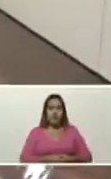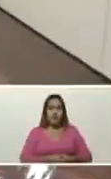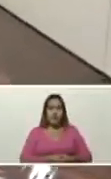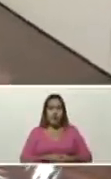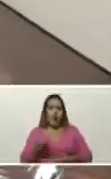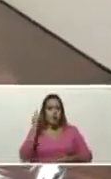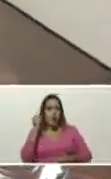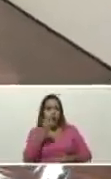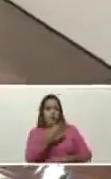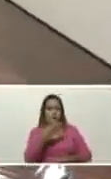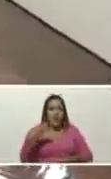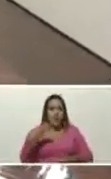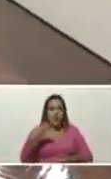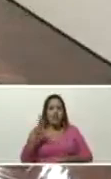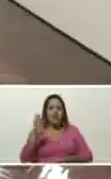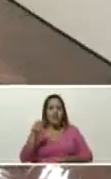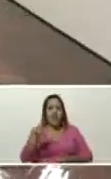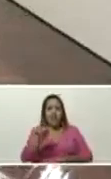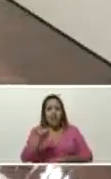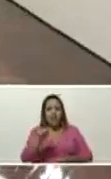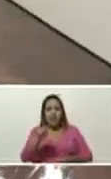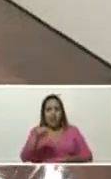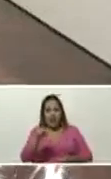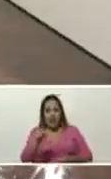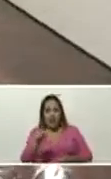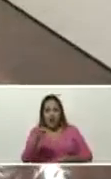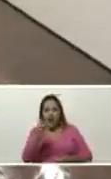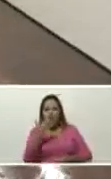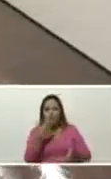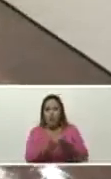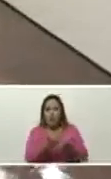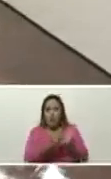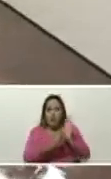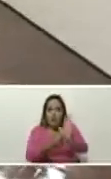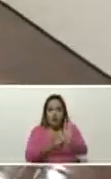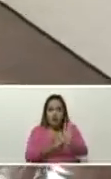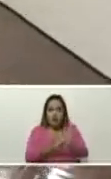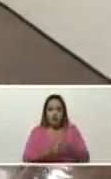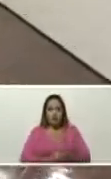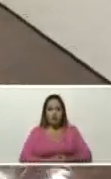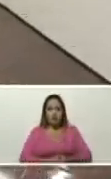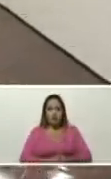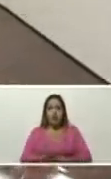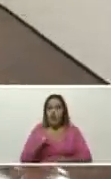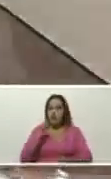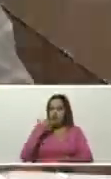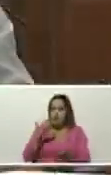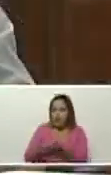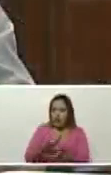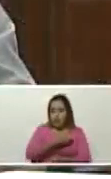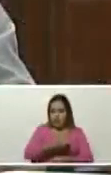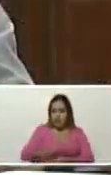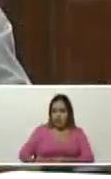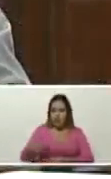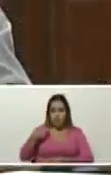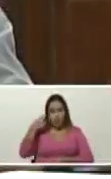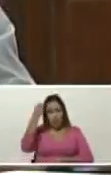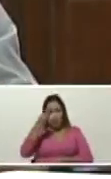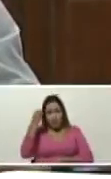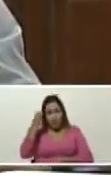a los compañeros y compañeras que traigan las propuestas. Compañero Jorge. Muchas gracias, presidente. Yo creo que el elemento